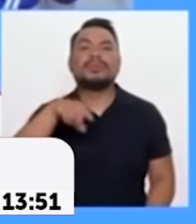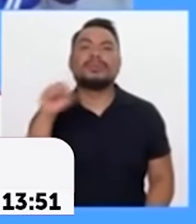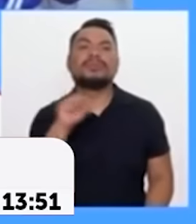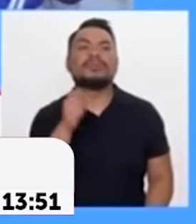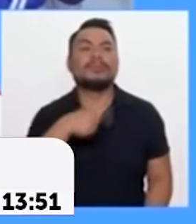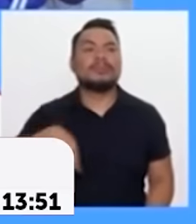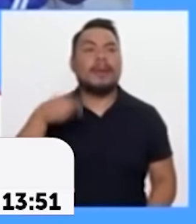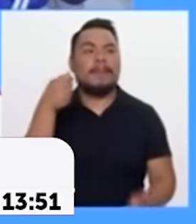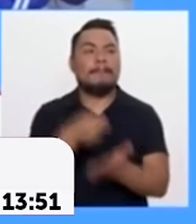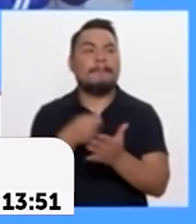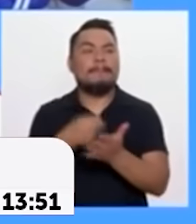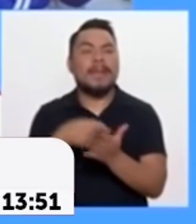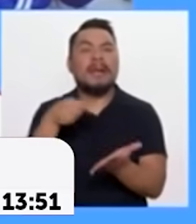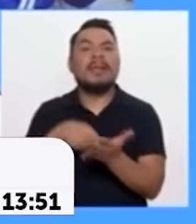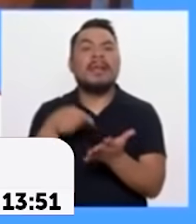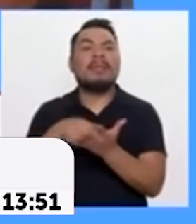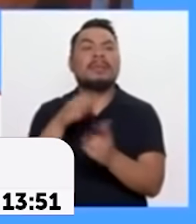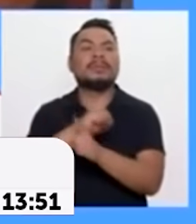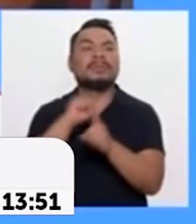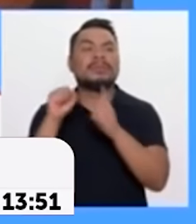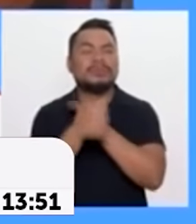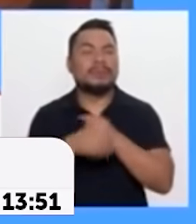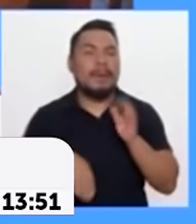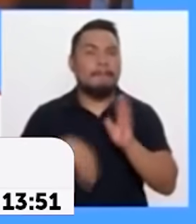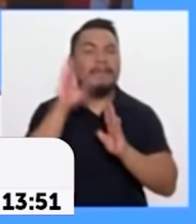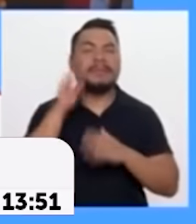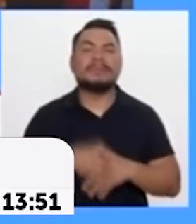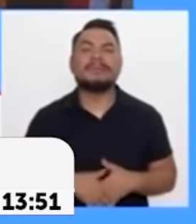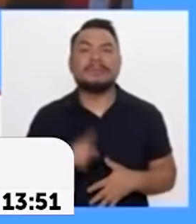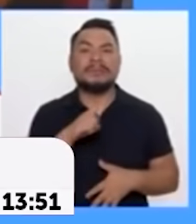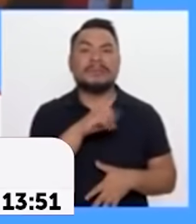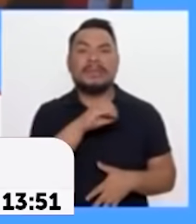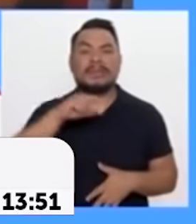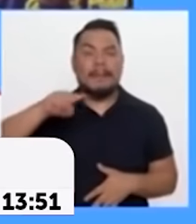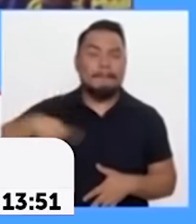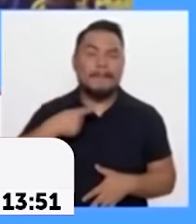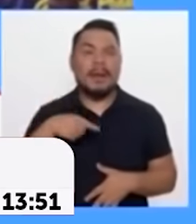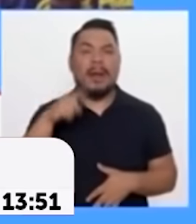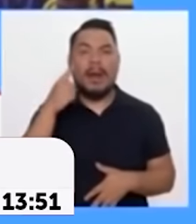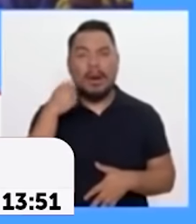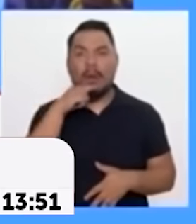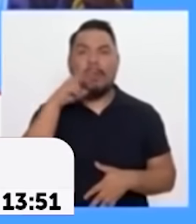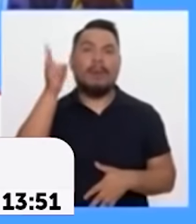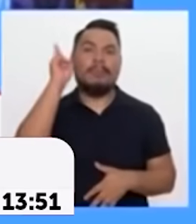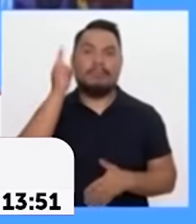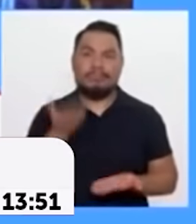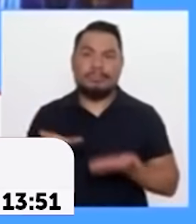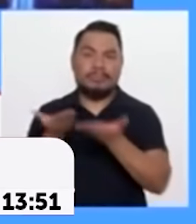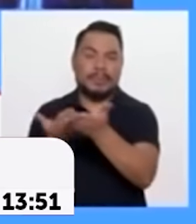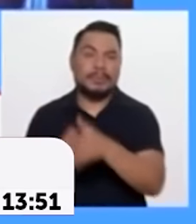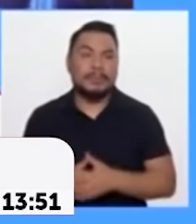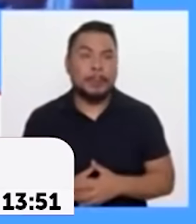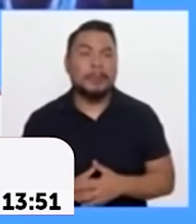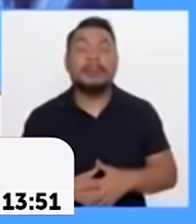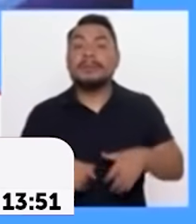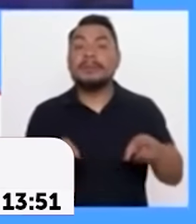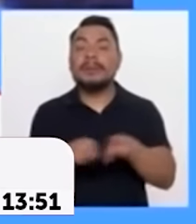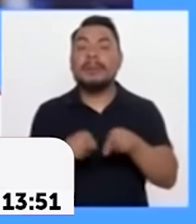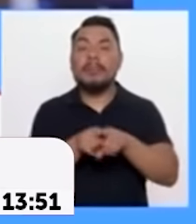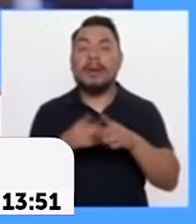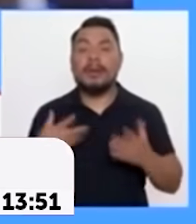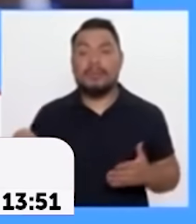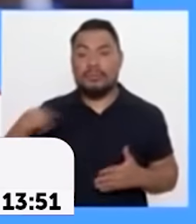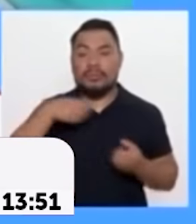deuda social a más de 100,000 maestras y maestros. Además, otorgamos